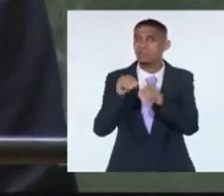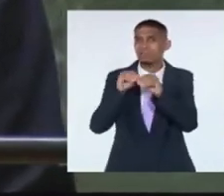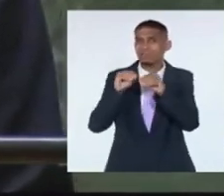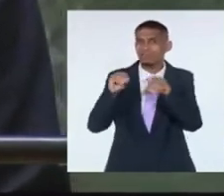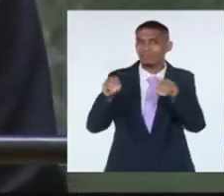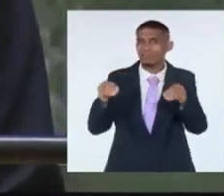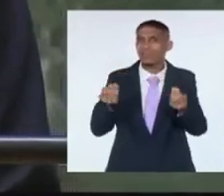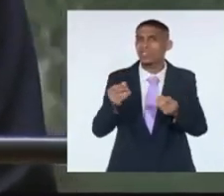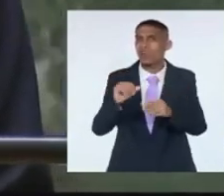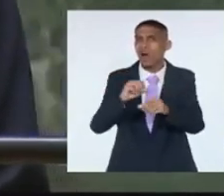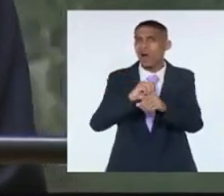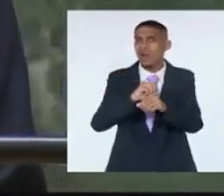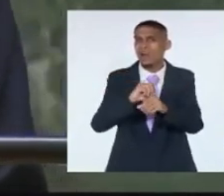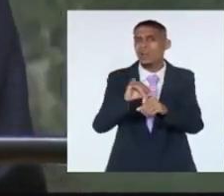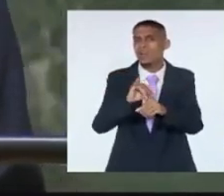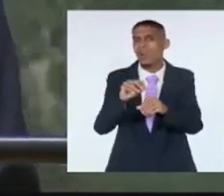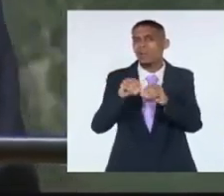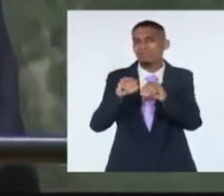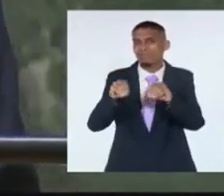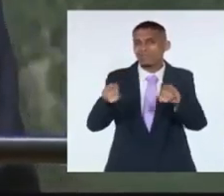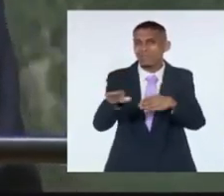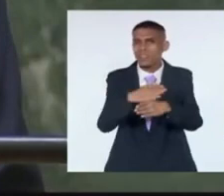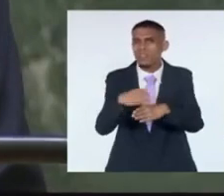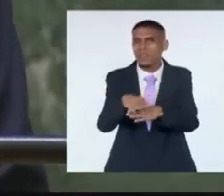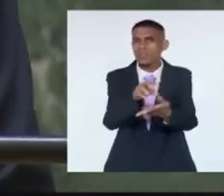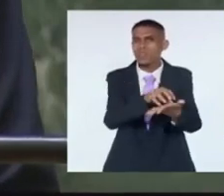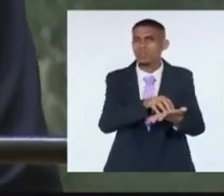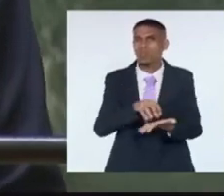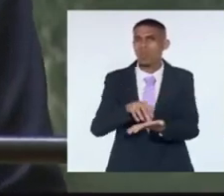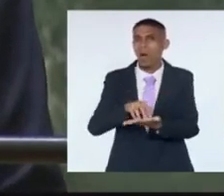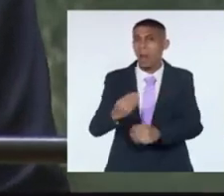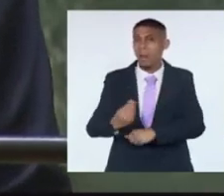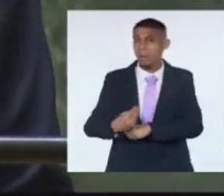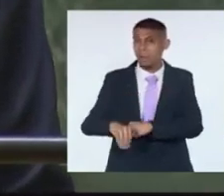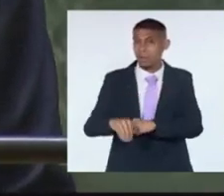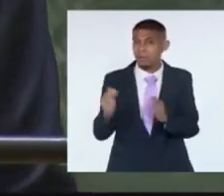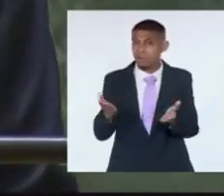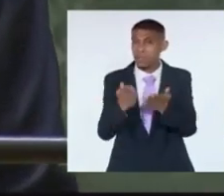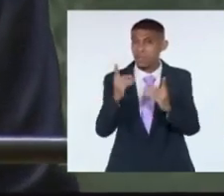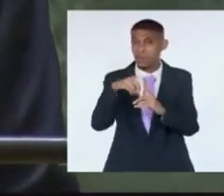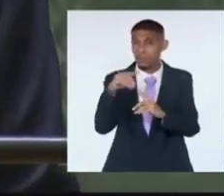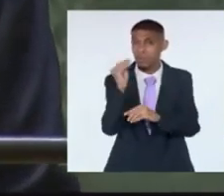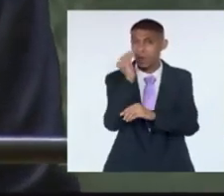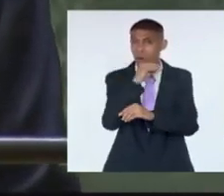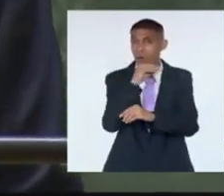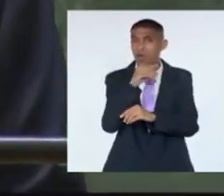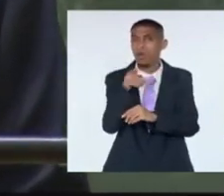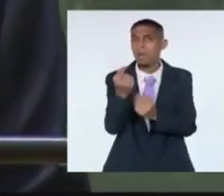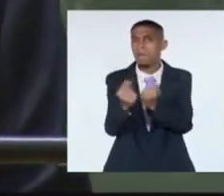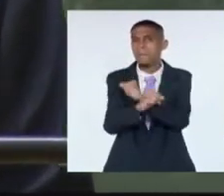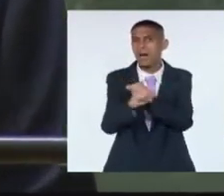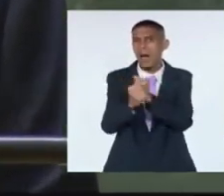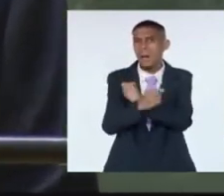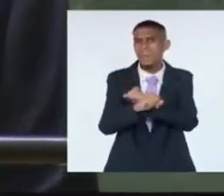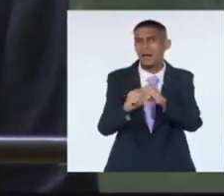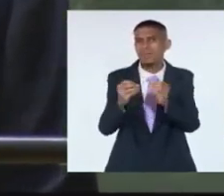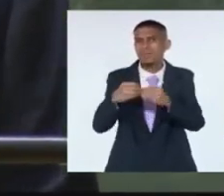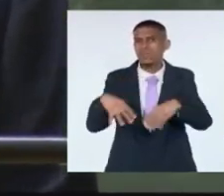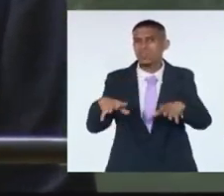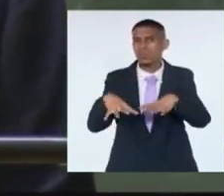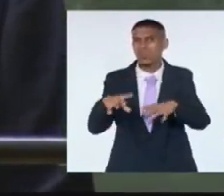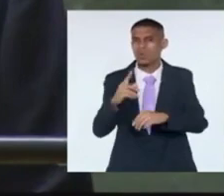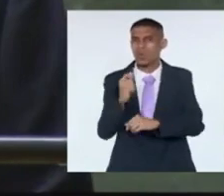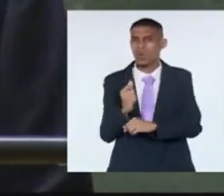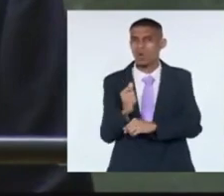virus en toda la geografía aprovechando los desarrollos tecnológicos y deteriorando las condiciones socioeconómicas allá donde